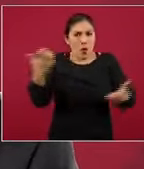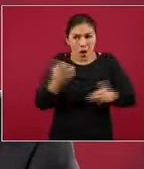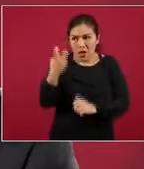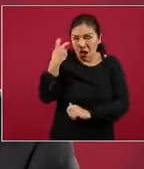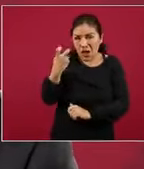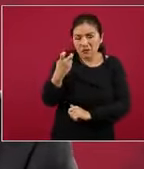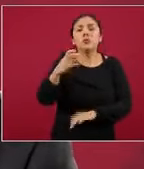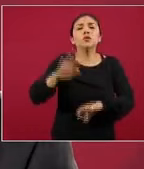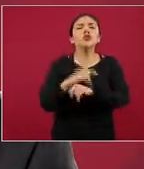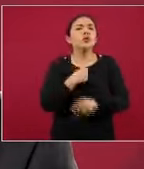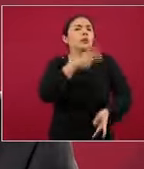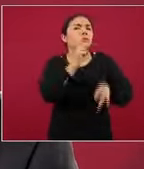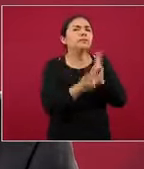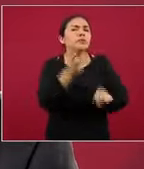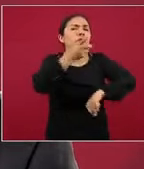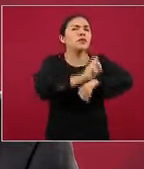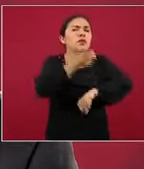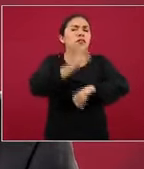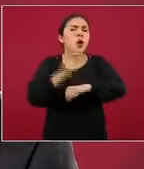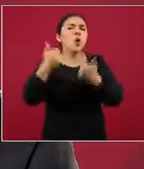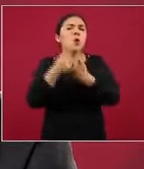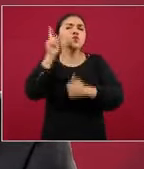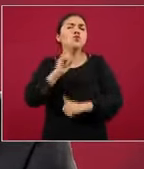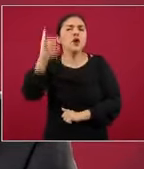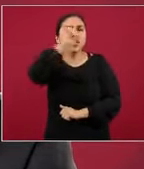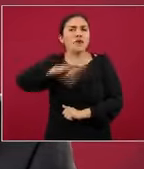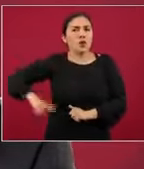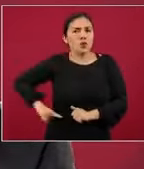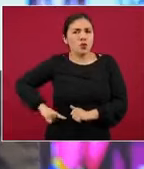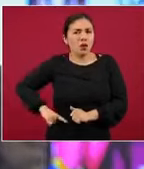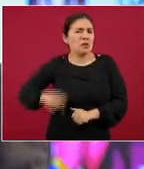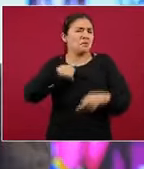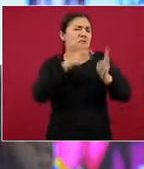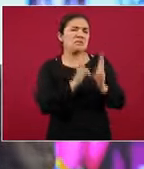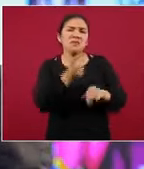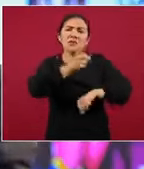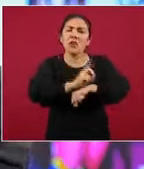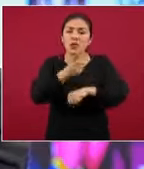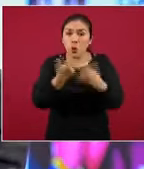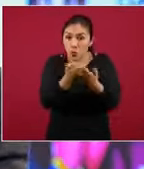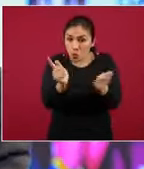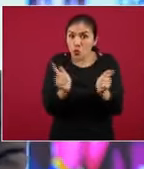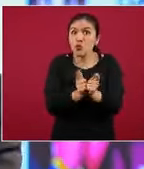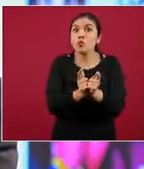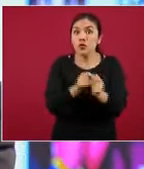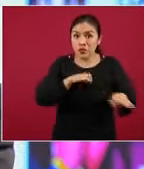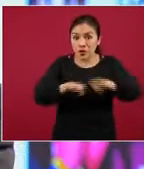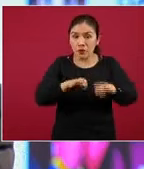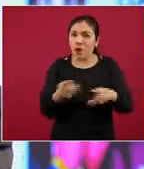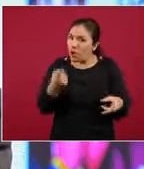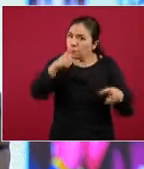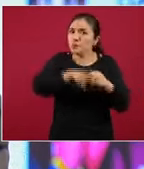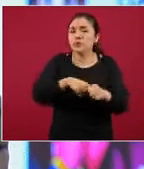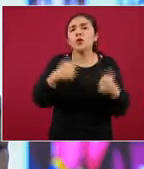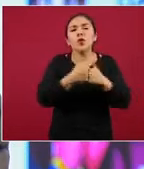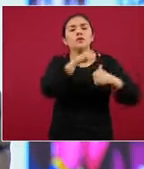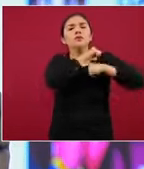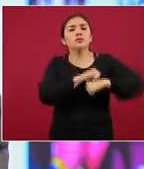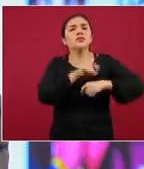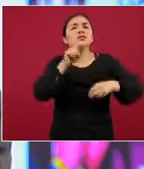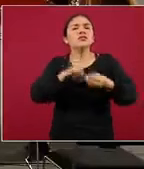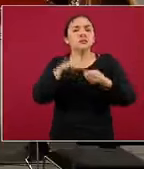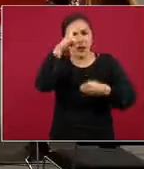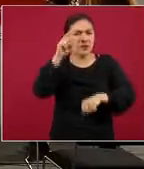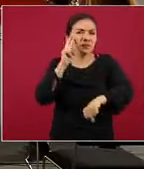eso? Platicamos diariamente con la jefa de gobierno, diariamente. Nuestro grupo de trabajo está incorporado al Comando Operativo